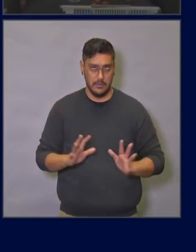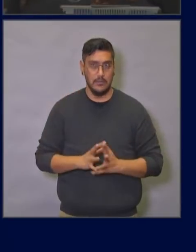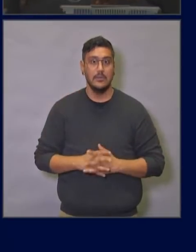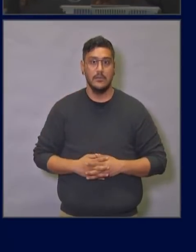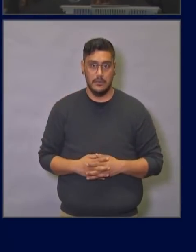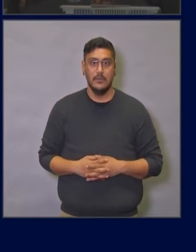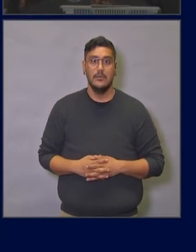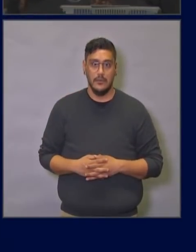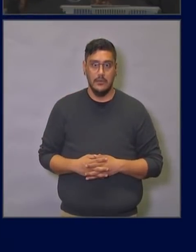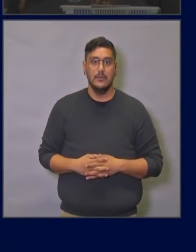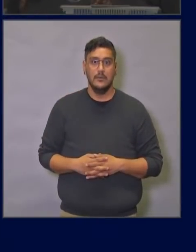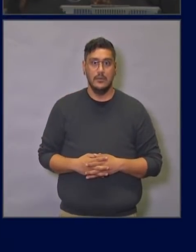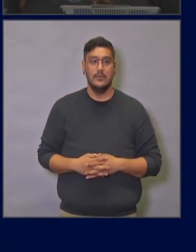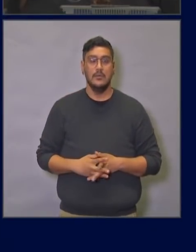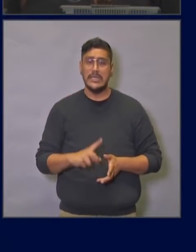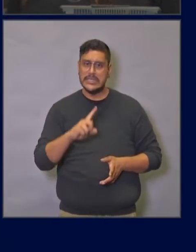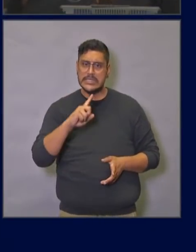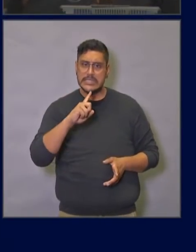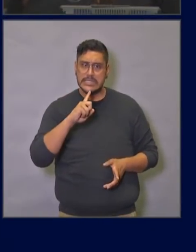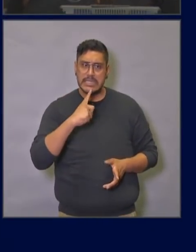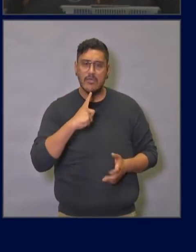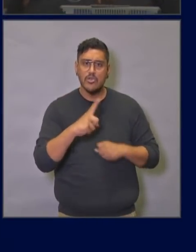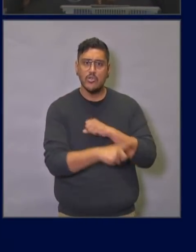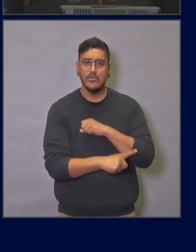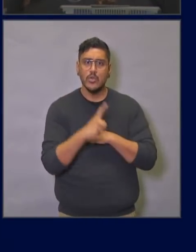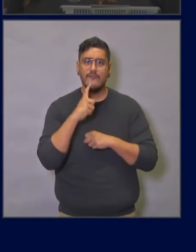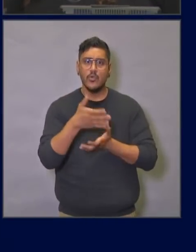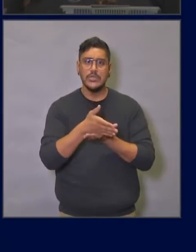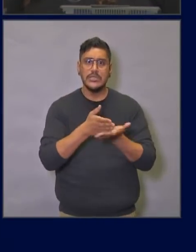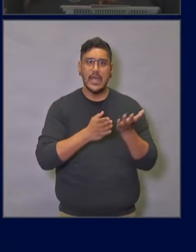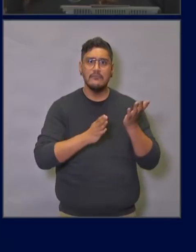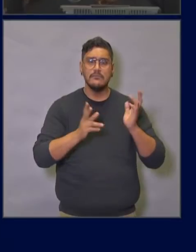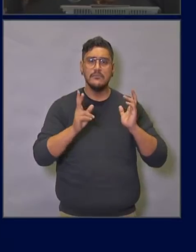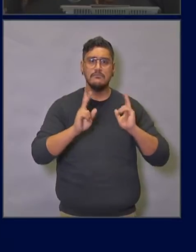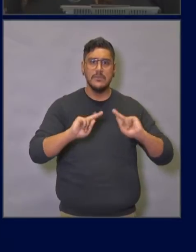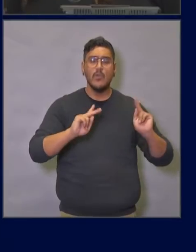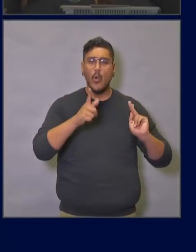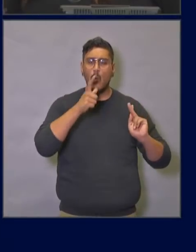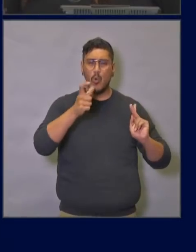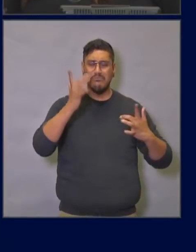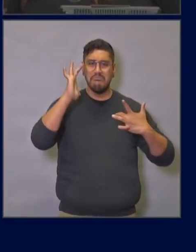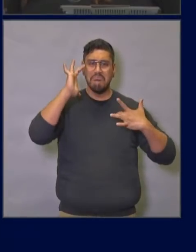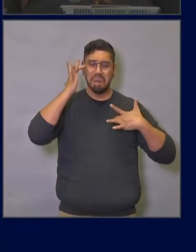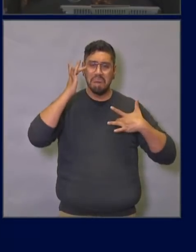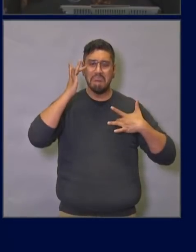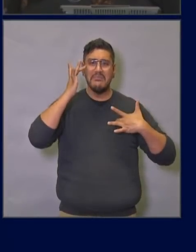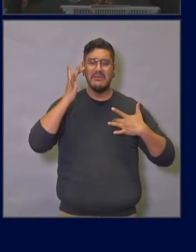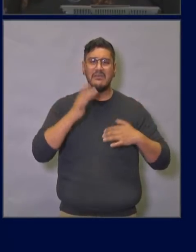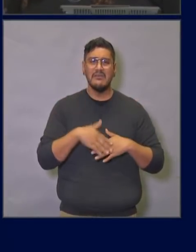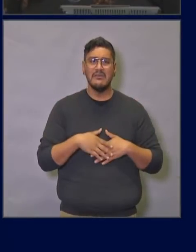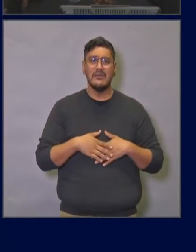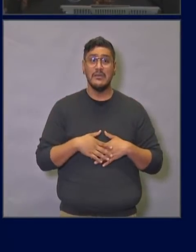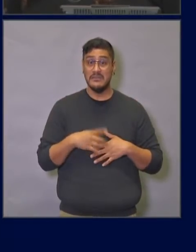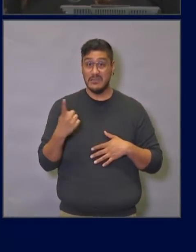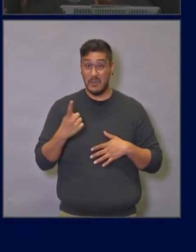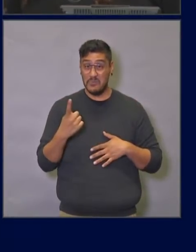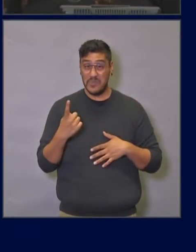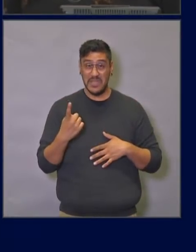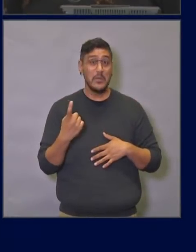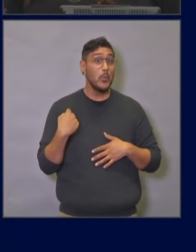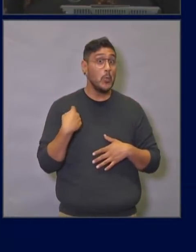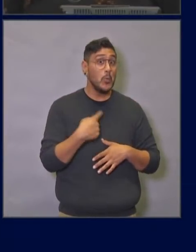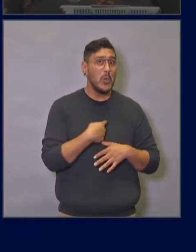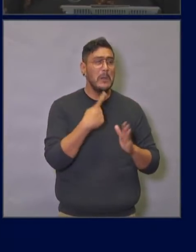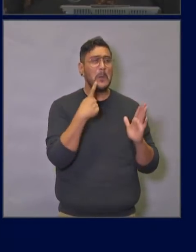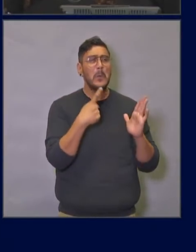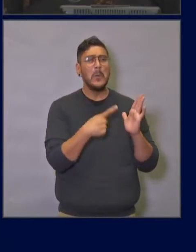También hay graves consecuencias para la salud de algunos niños que se infectan con COVID-19. Un resultado que hemos estado observando